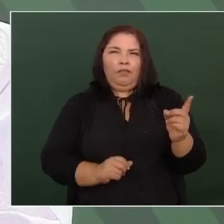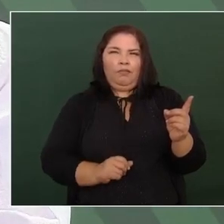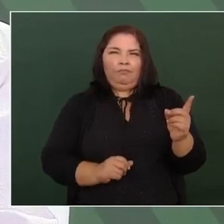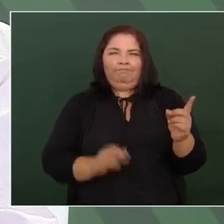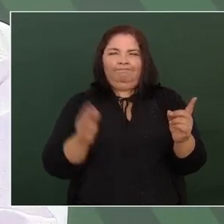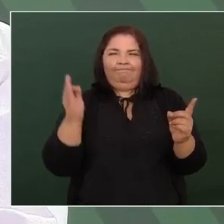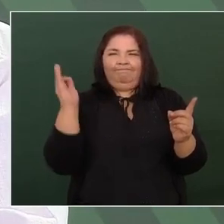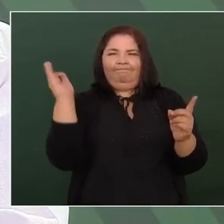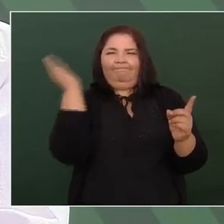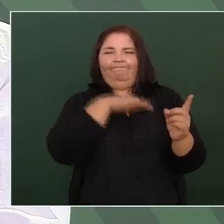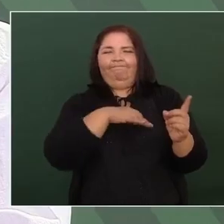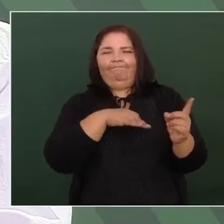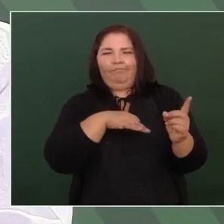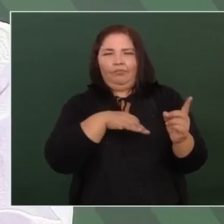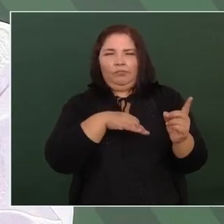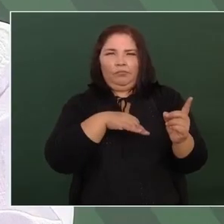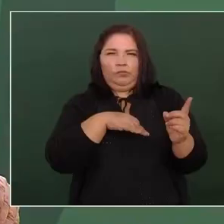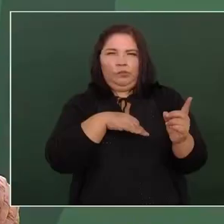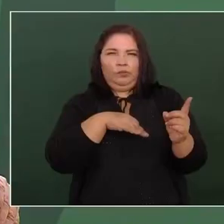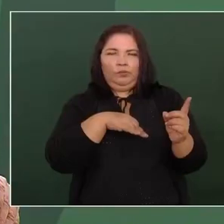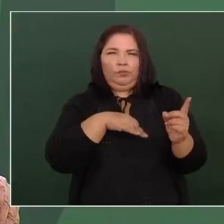facho